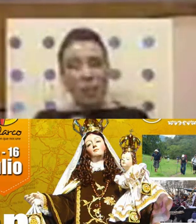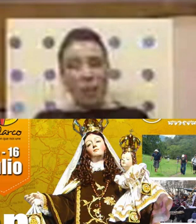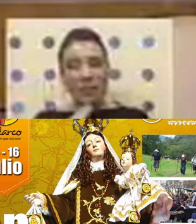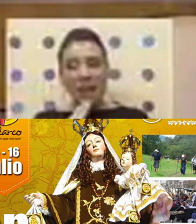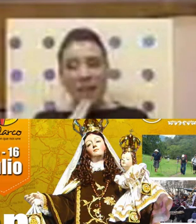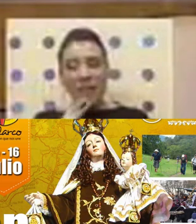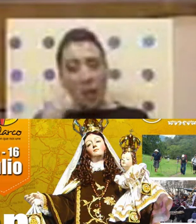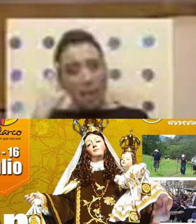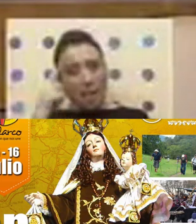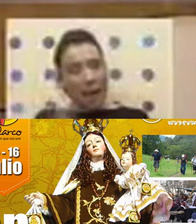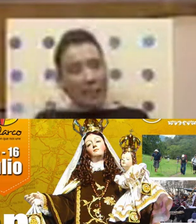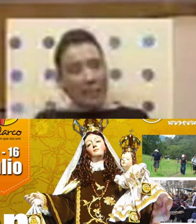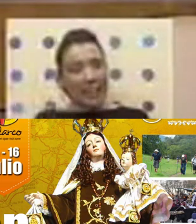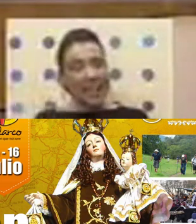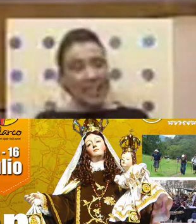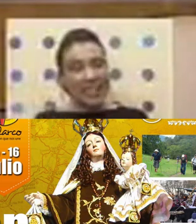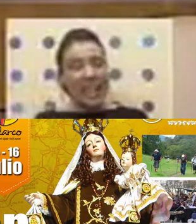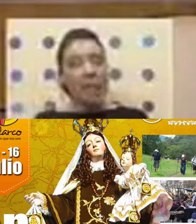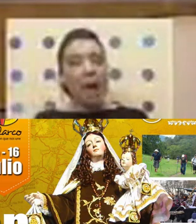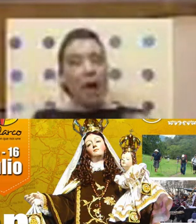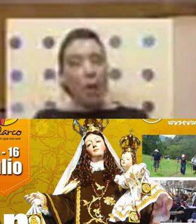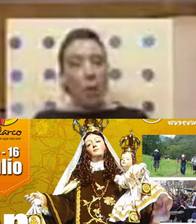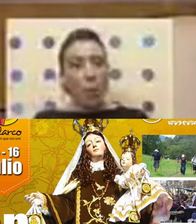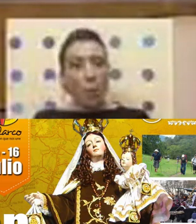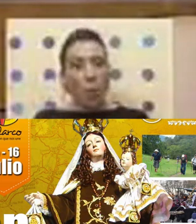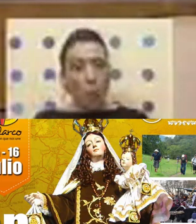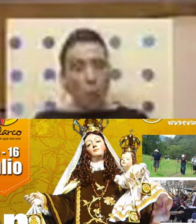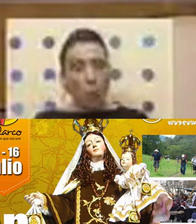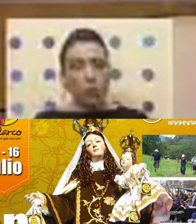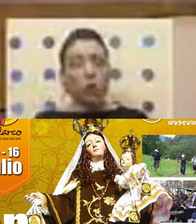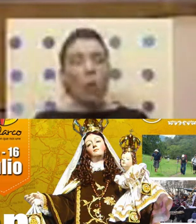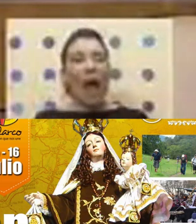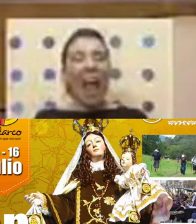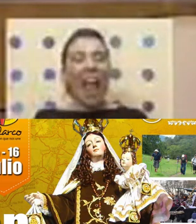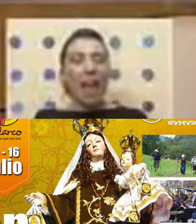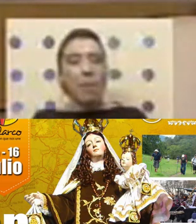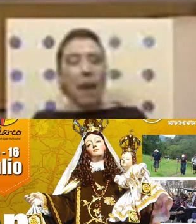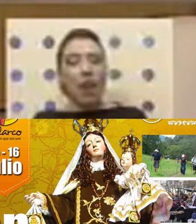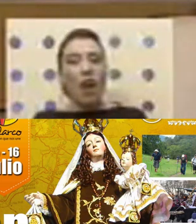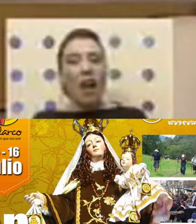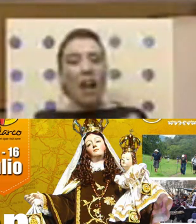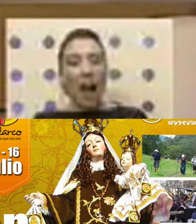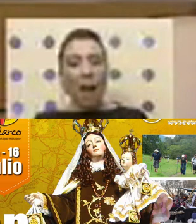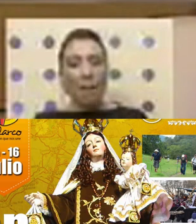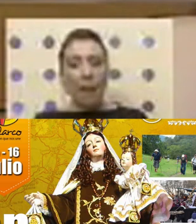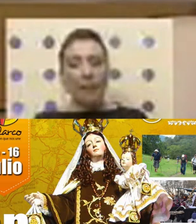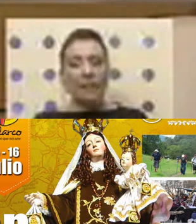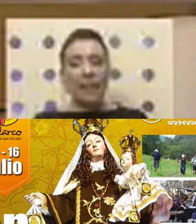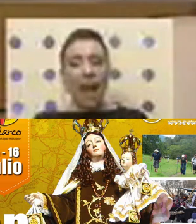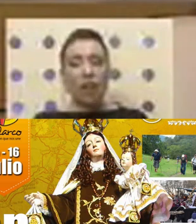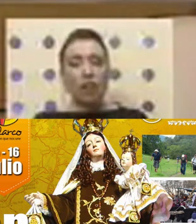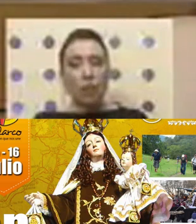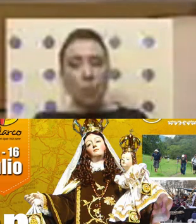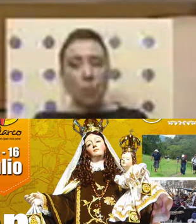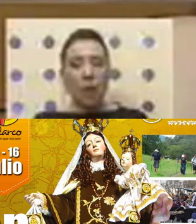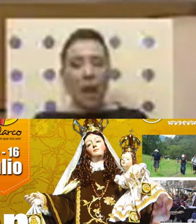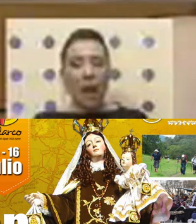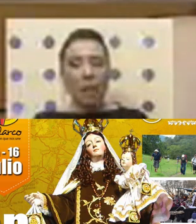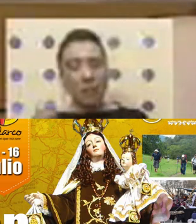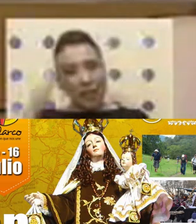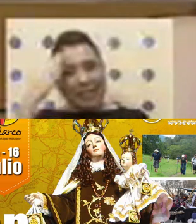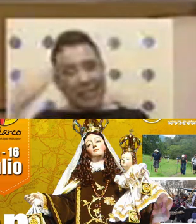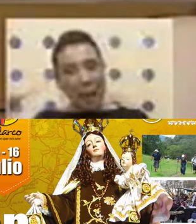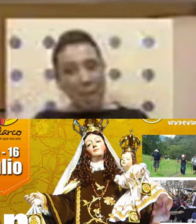vida para hacer que este Chile sea un Chile más justo. Un Chile de hermanos. Un Chile capaz que ayuda a aquellos que estamos